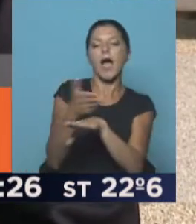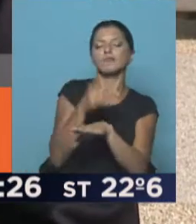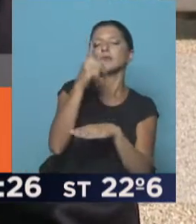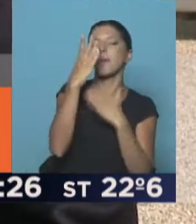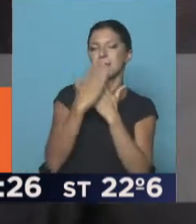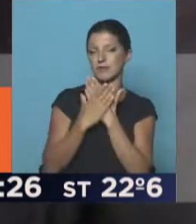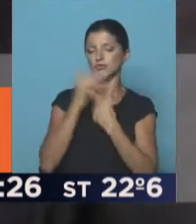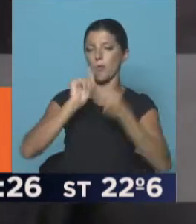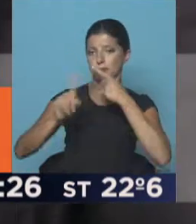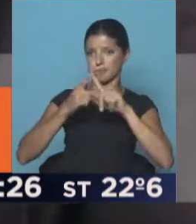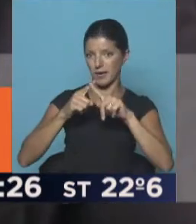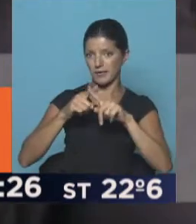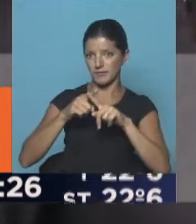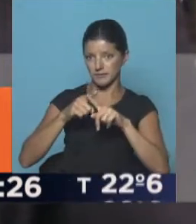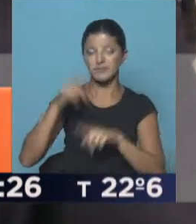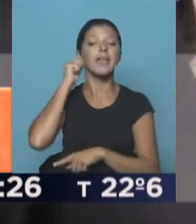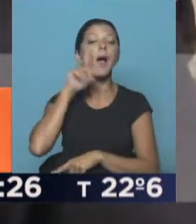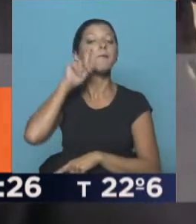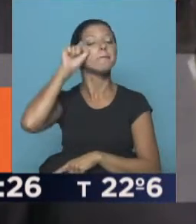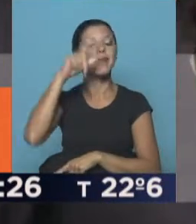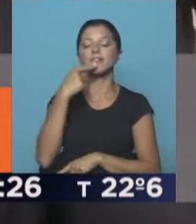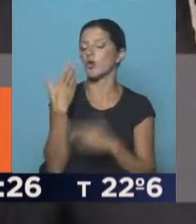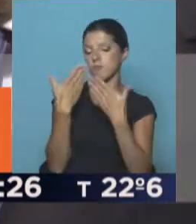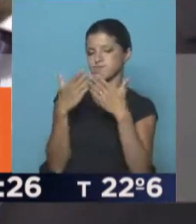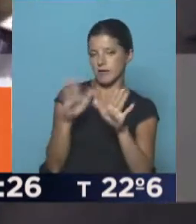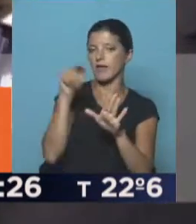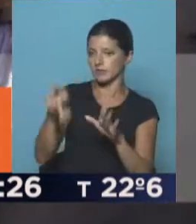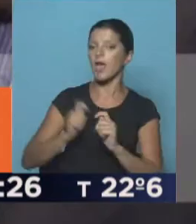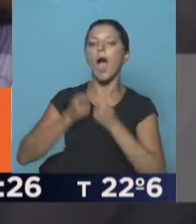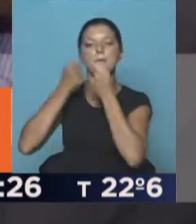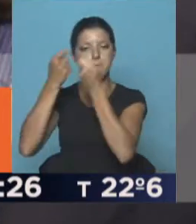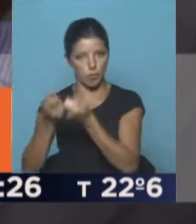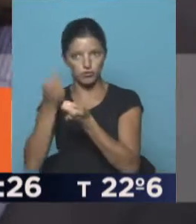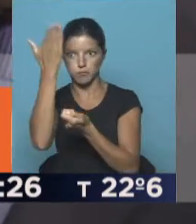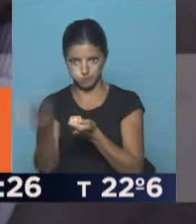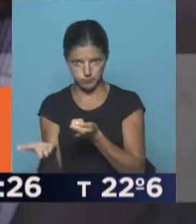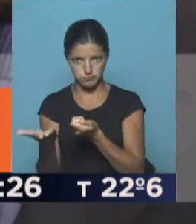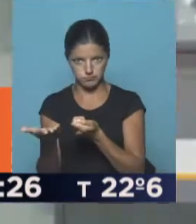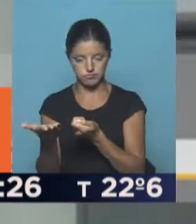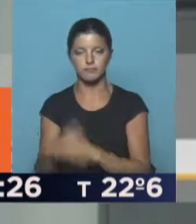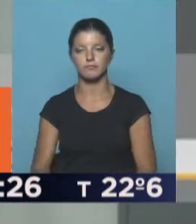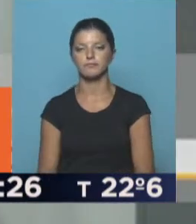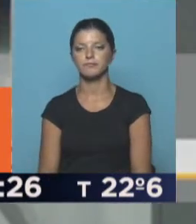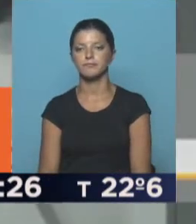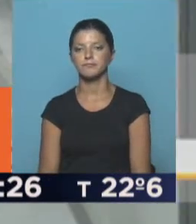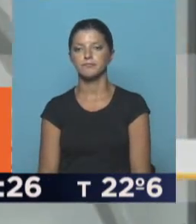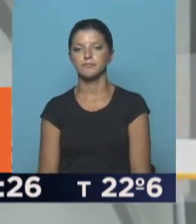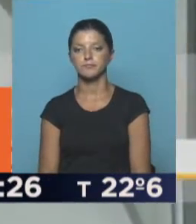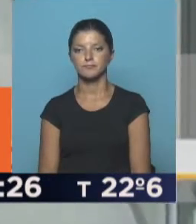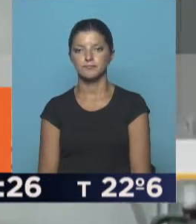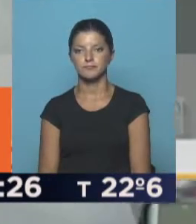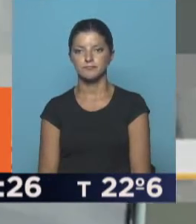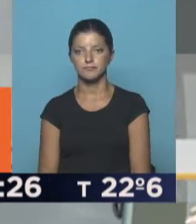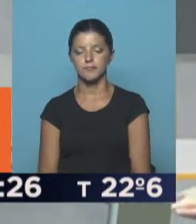Relaciones Exteriores, Sigmar Gabriel, declinara esa posibilidad y recomendara su postulación. El